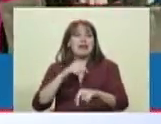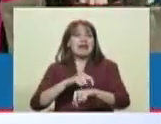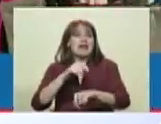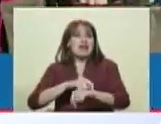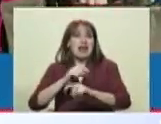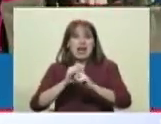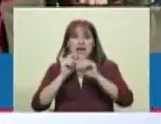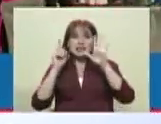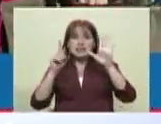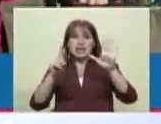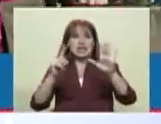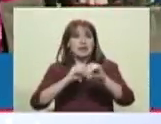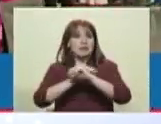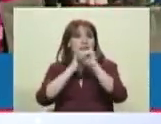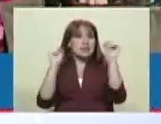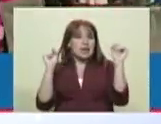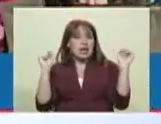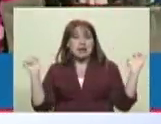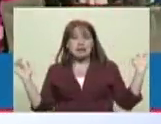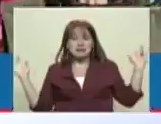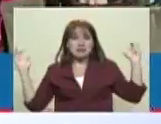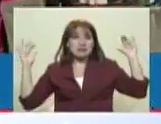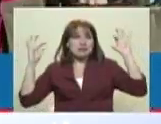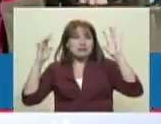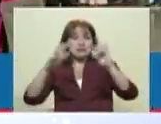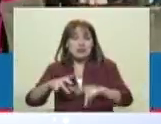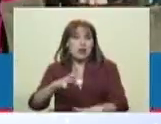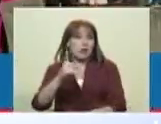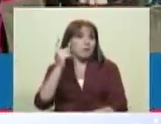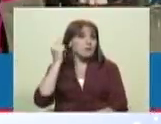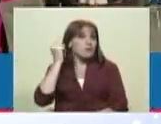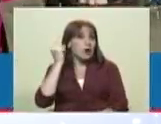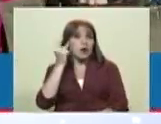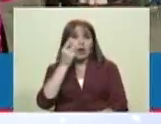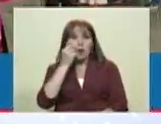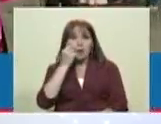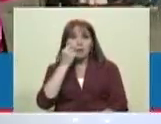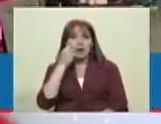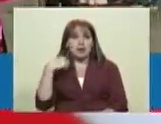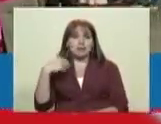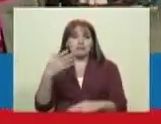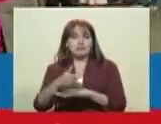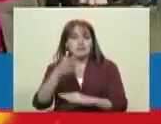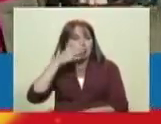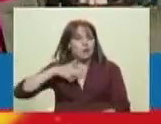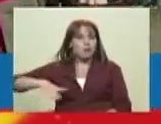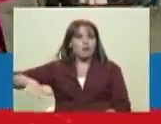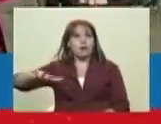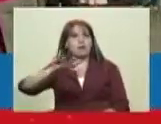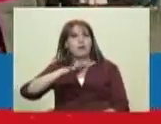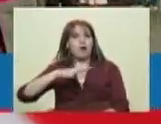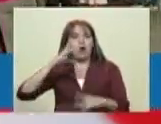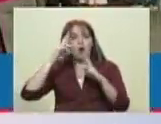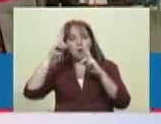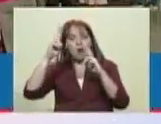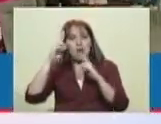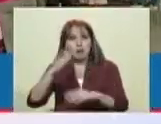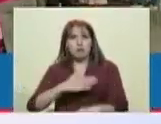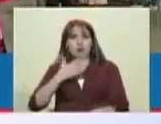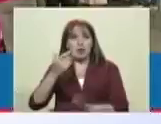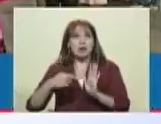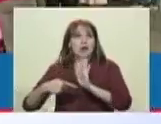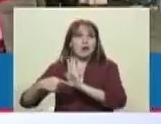la mañana de millones de mujeres y hombres de este pueblo. Ojalá